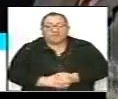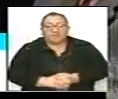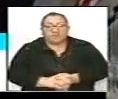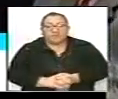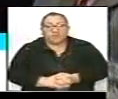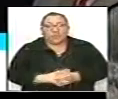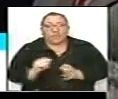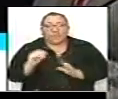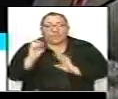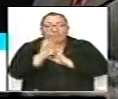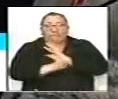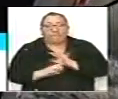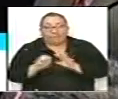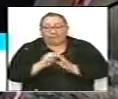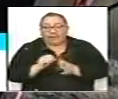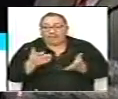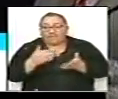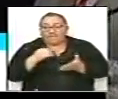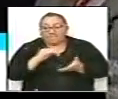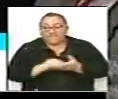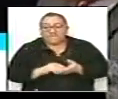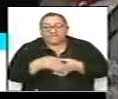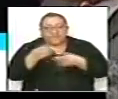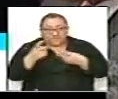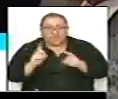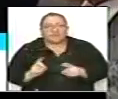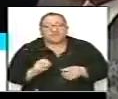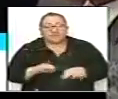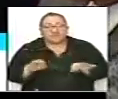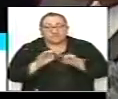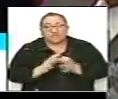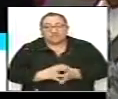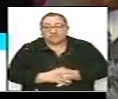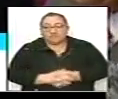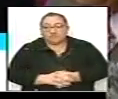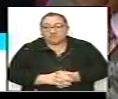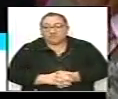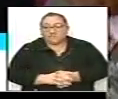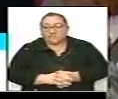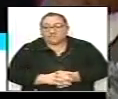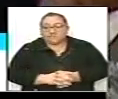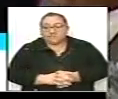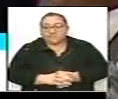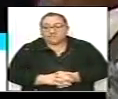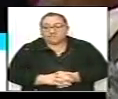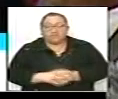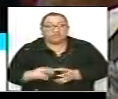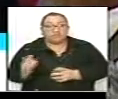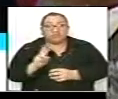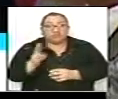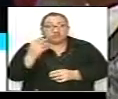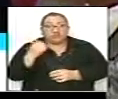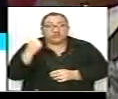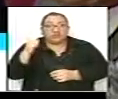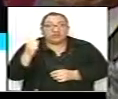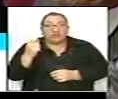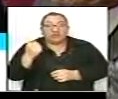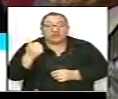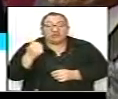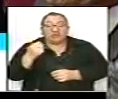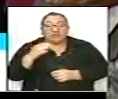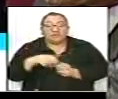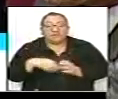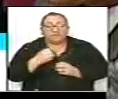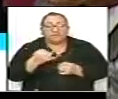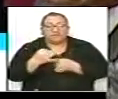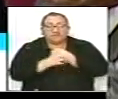Europa, es que donde realmente la democracia más se practica, los verdes acaban de ganar casi en la mayoría de